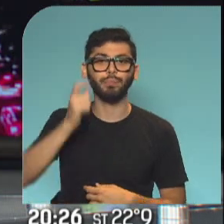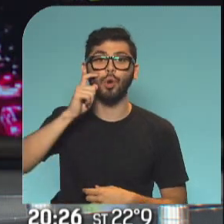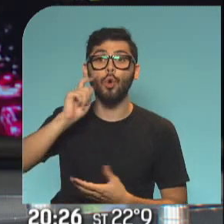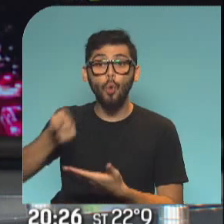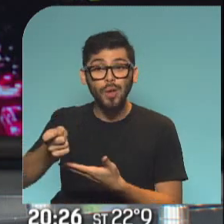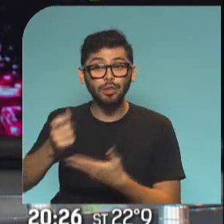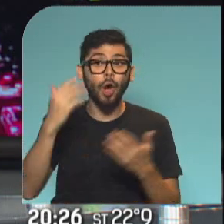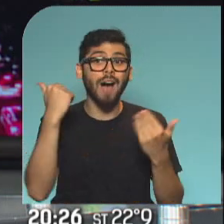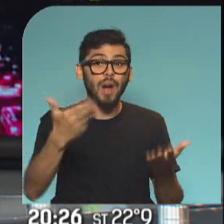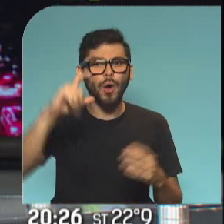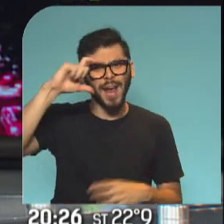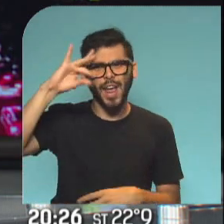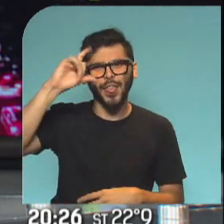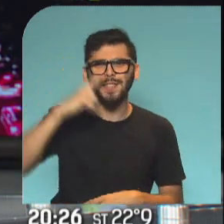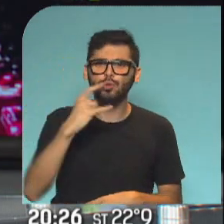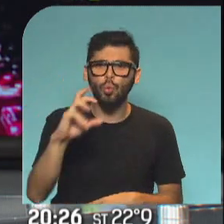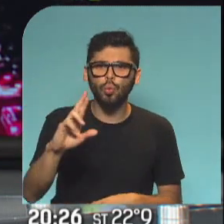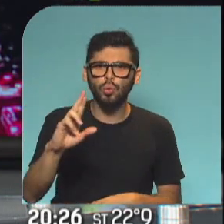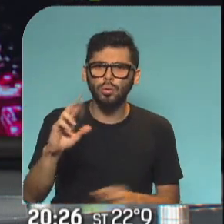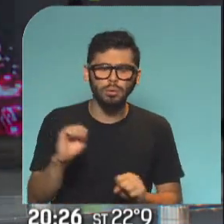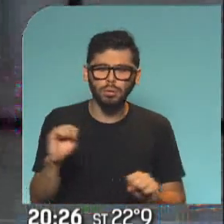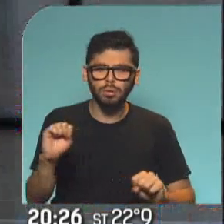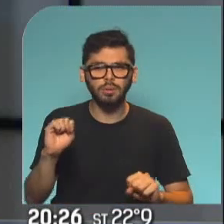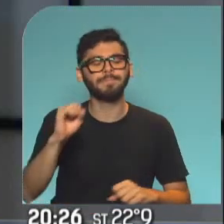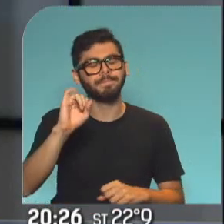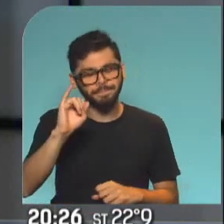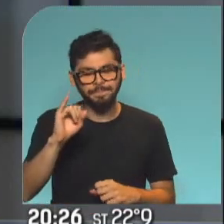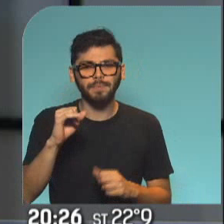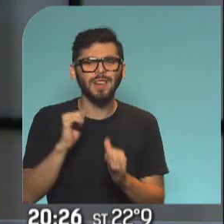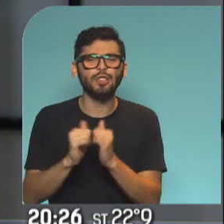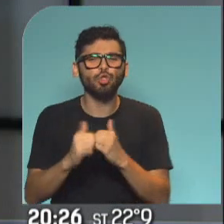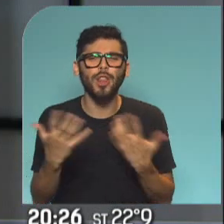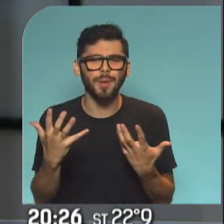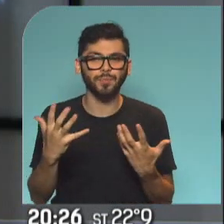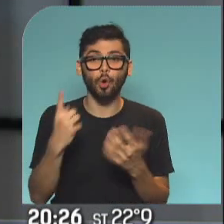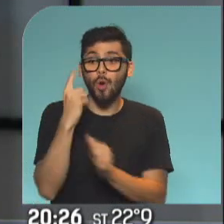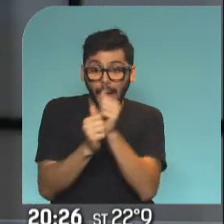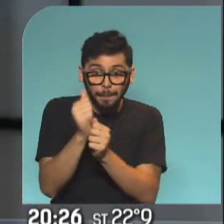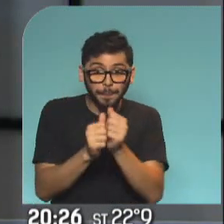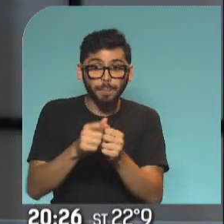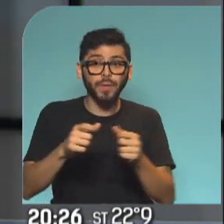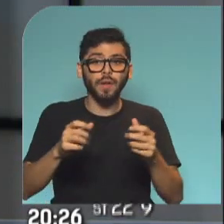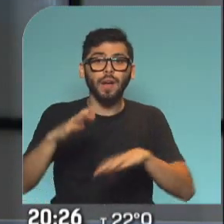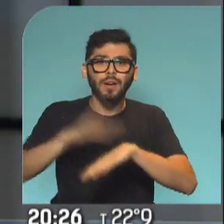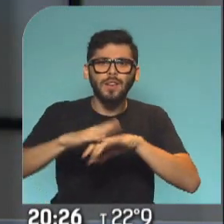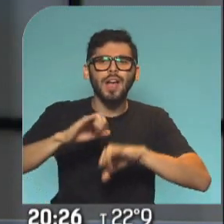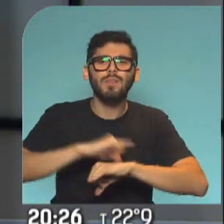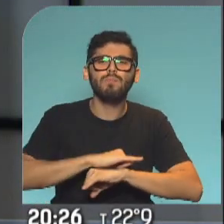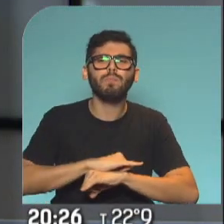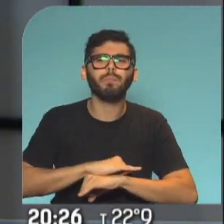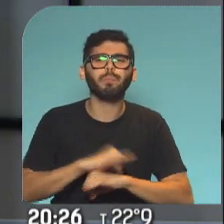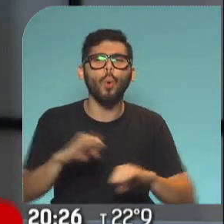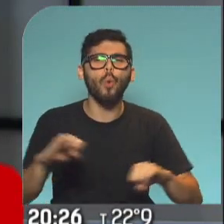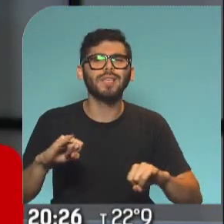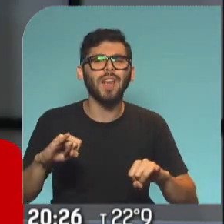desur se escucha a monitor básicamente la historia es la siguiente hay una empresa que se dedica a la publicidad a la publicidad de la manera en que se